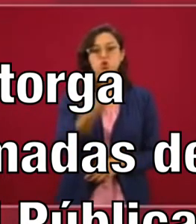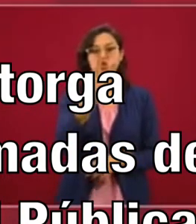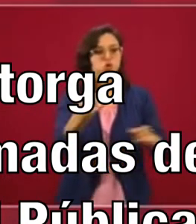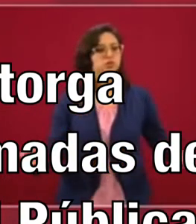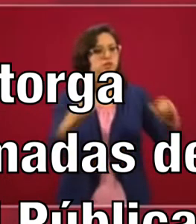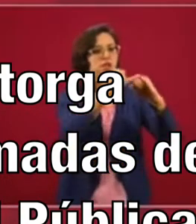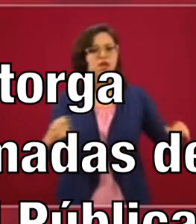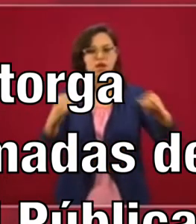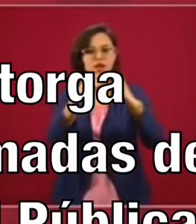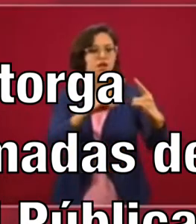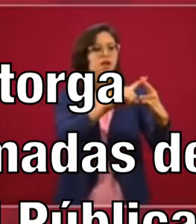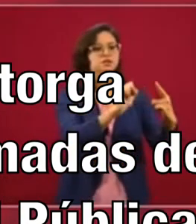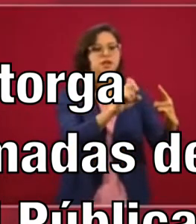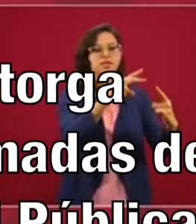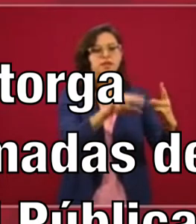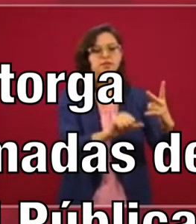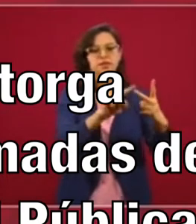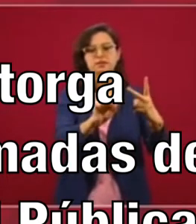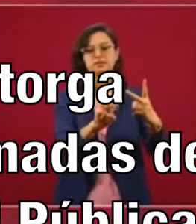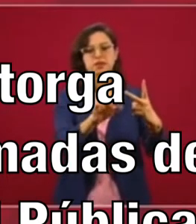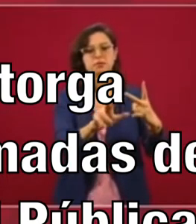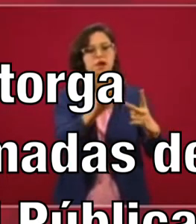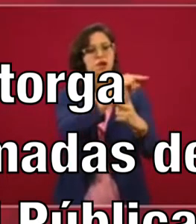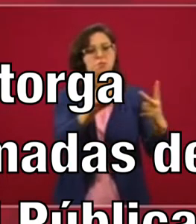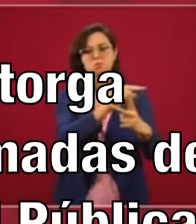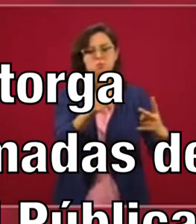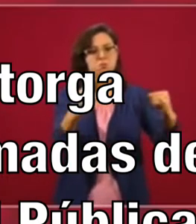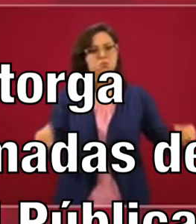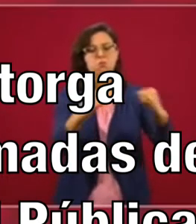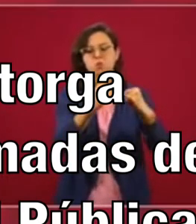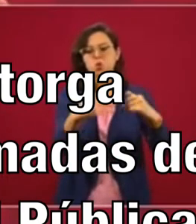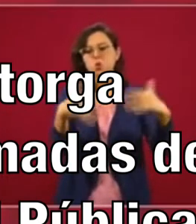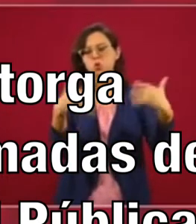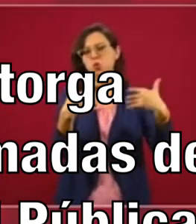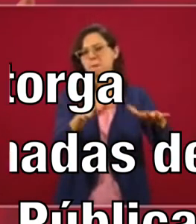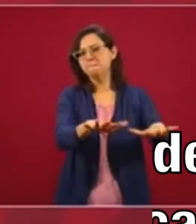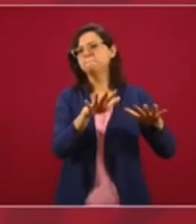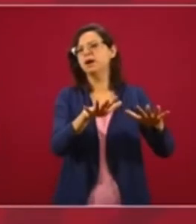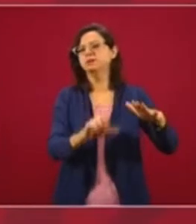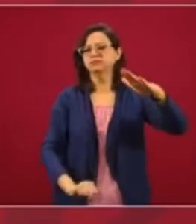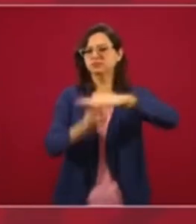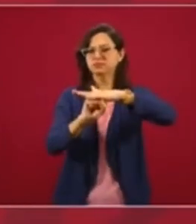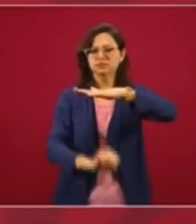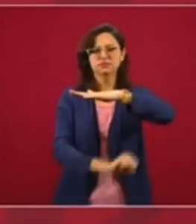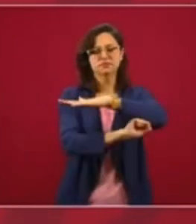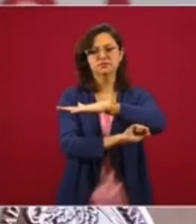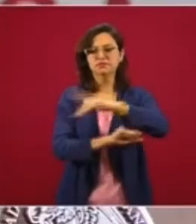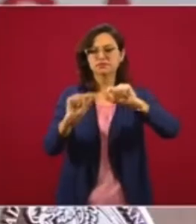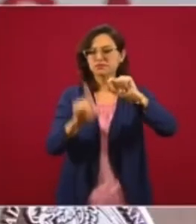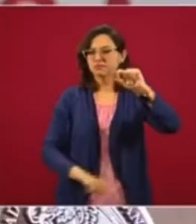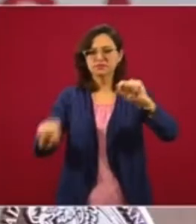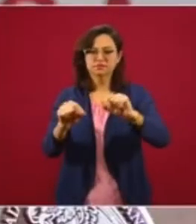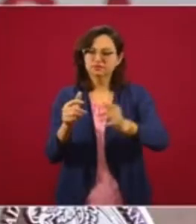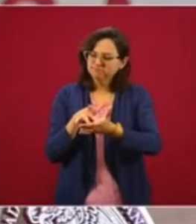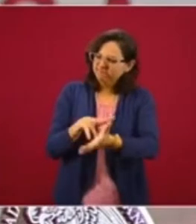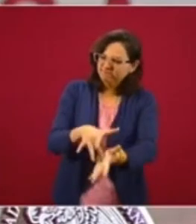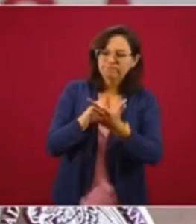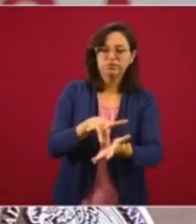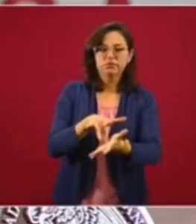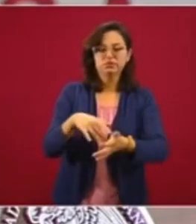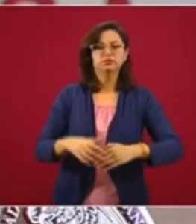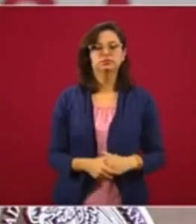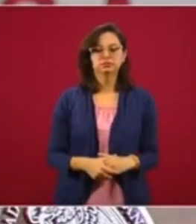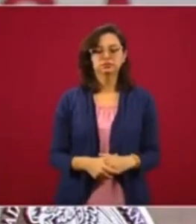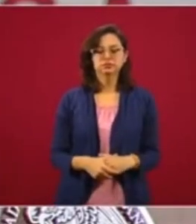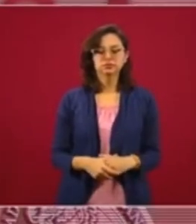Marina y como la Secretaría de la Defensa Nacional, que son realmente dos pilares del Estado mexicano